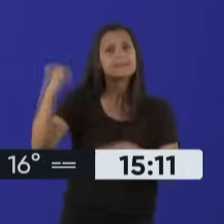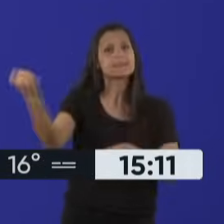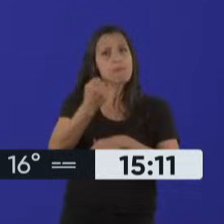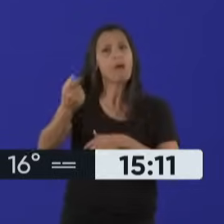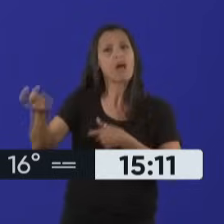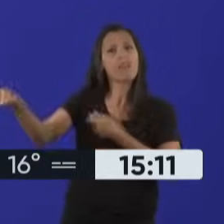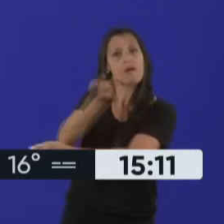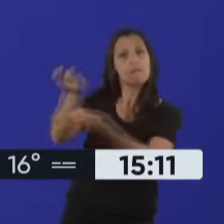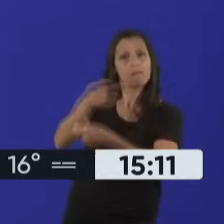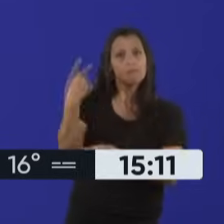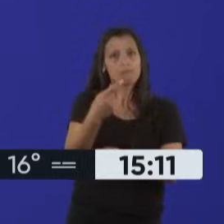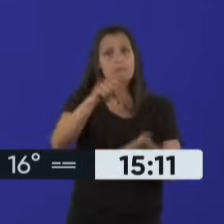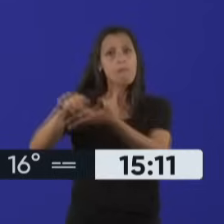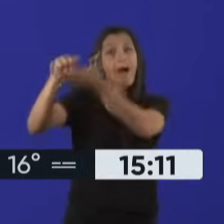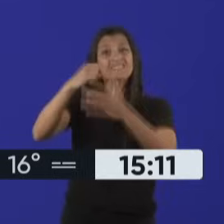todavía más importante.